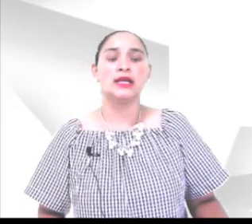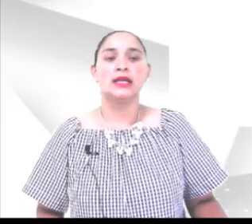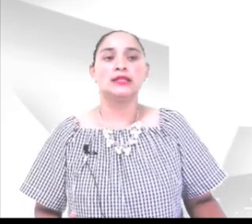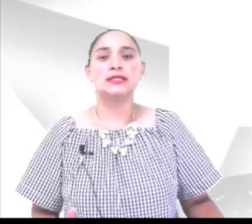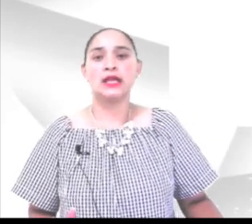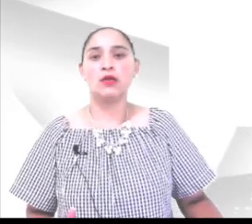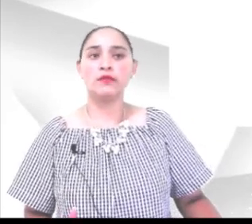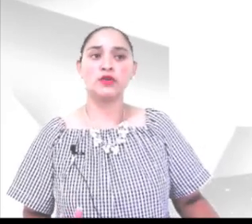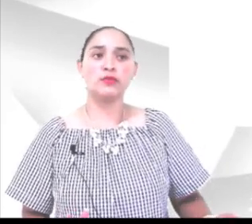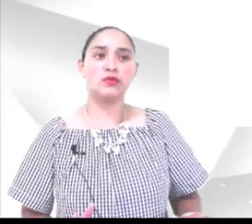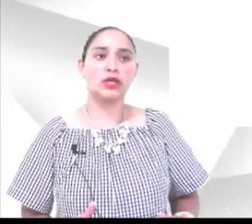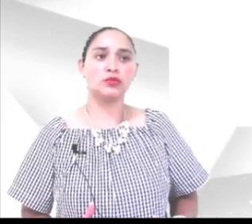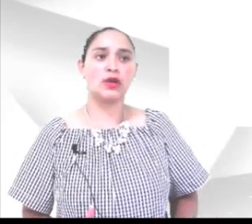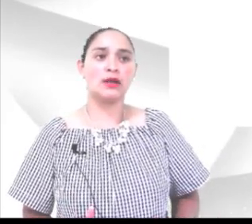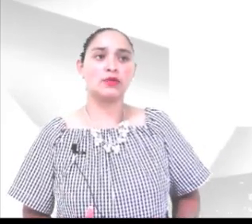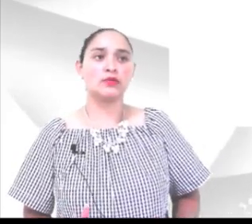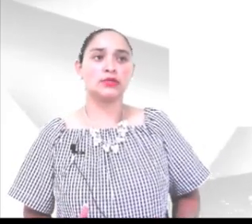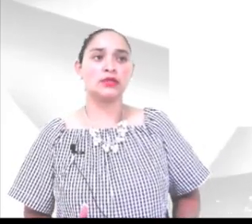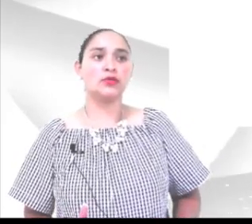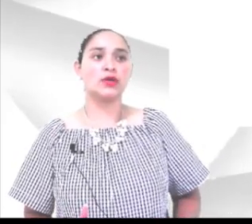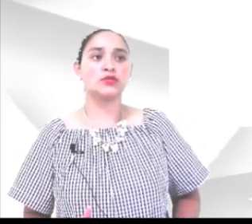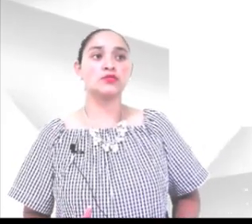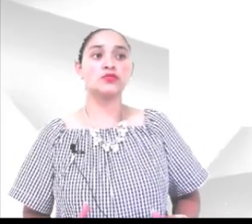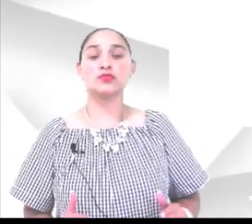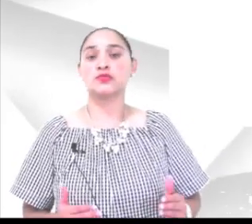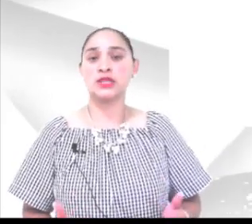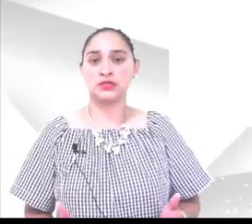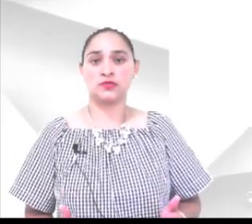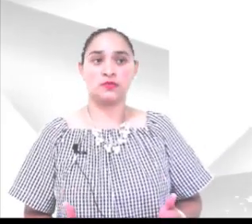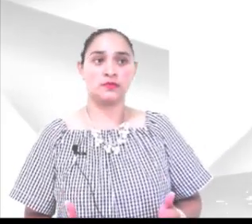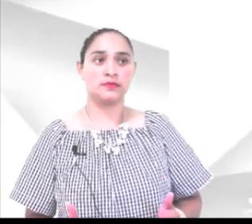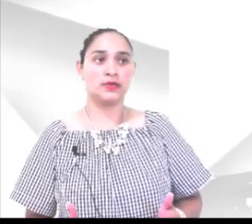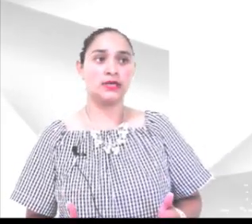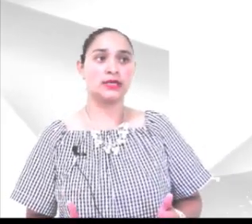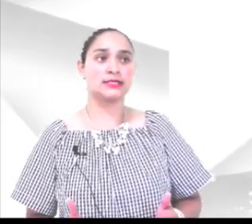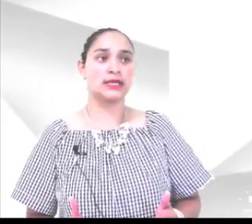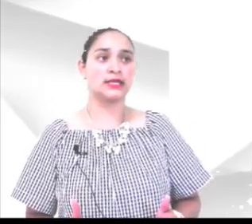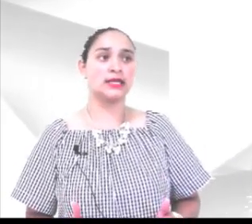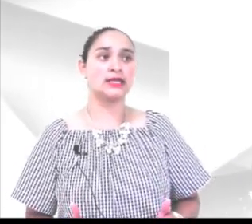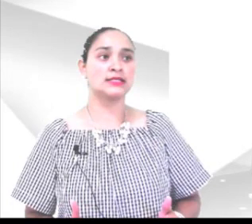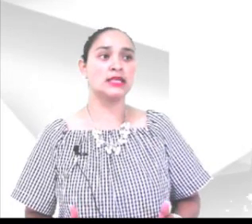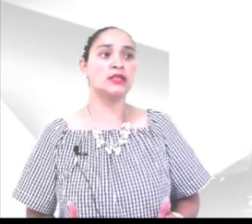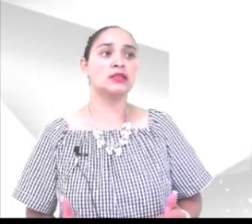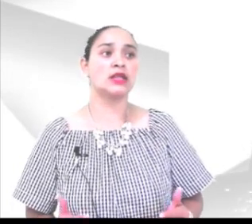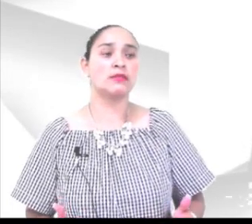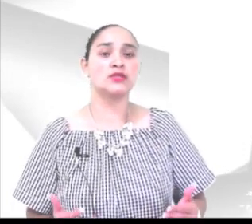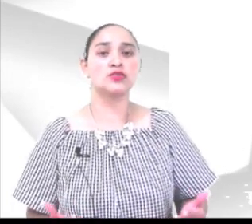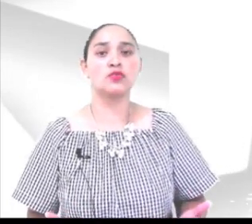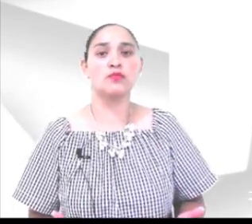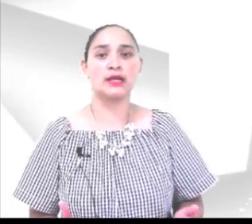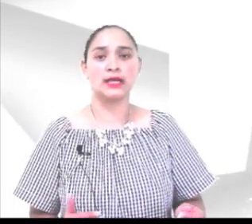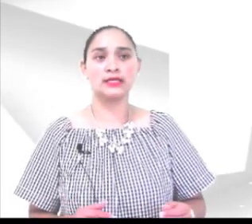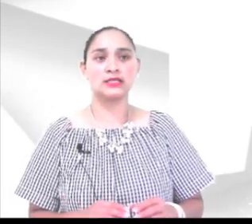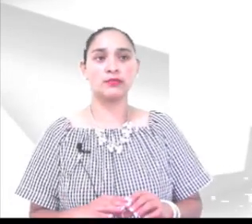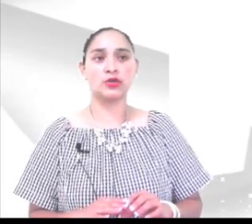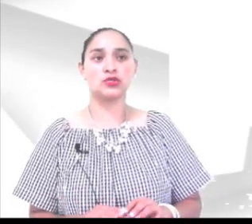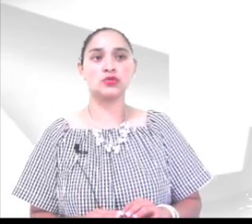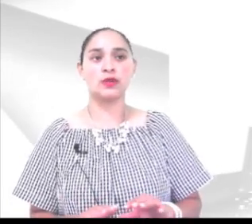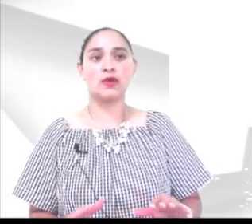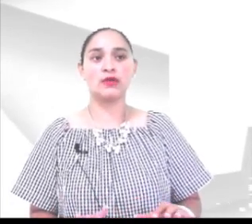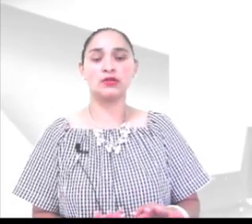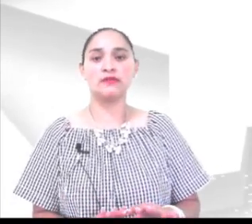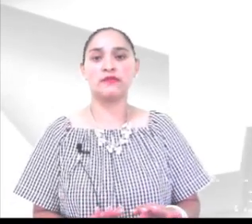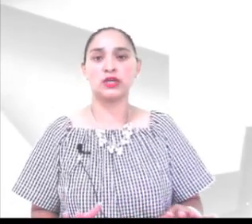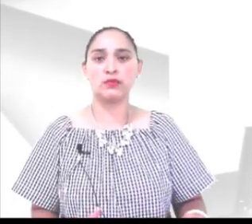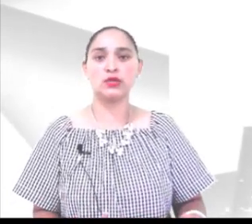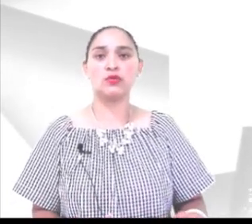¿verdad? Dice que un fenómeno natural, por lo tanto, es un suceso que se genera sin intervención humana. Es decir, por eso